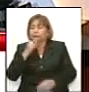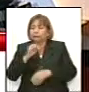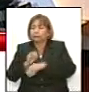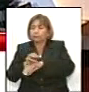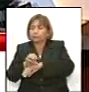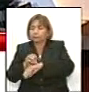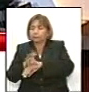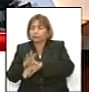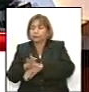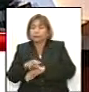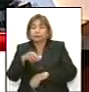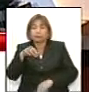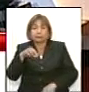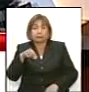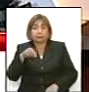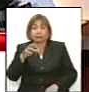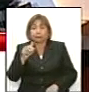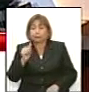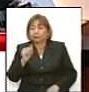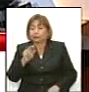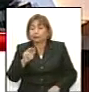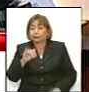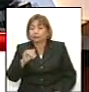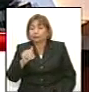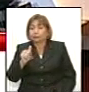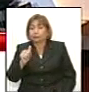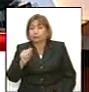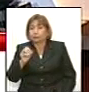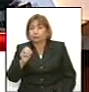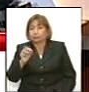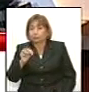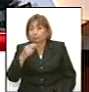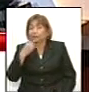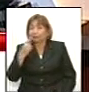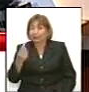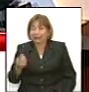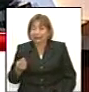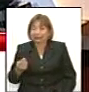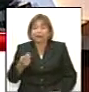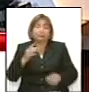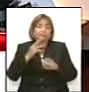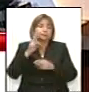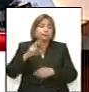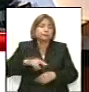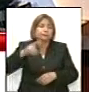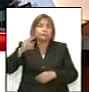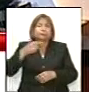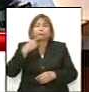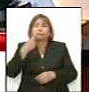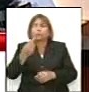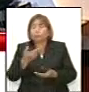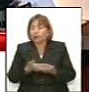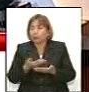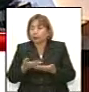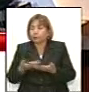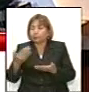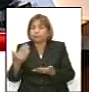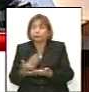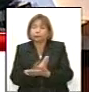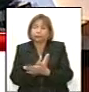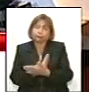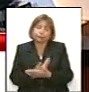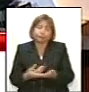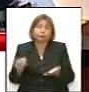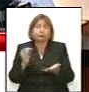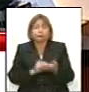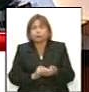congresista Pariona. Efectivamente, cada vez que acudimos a una región vamos a contar con nuevas batallas,